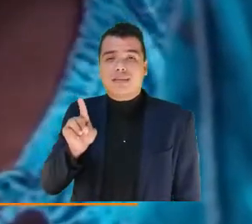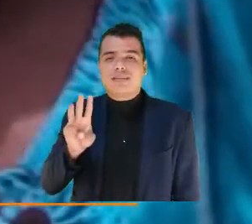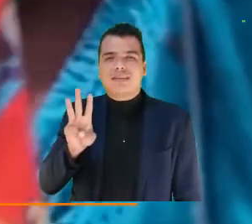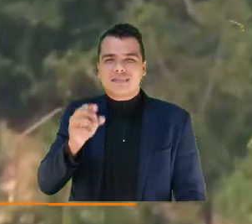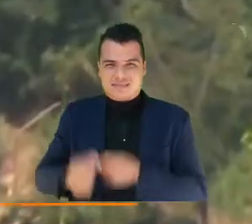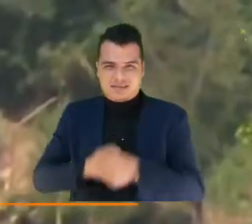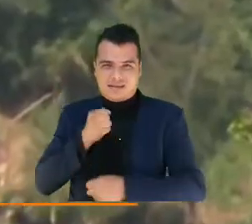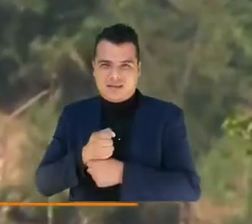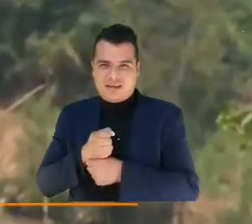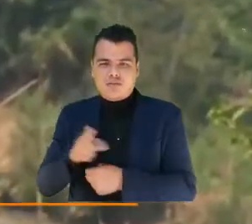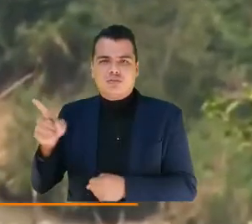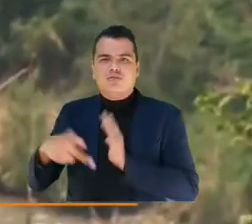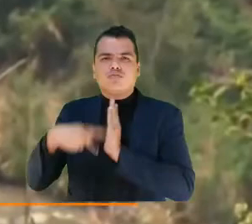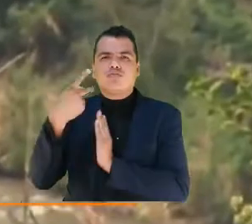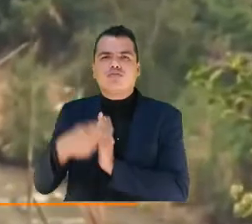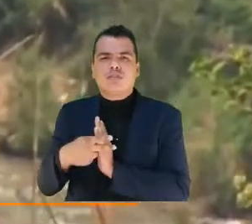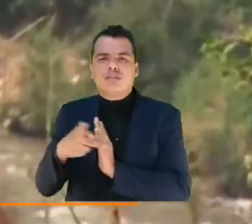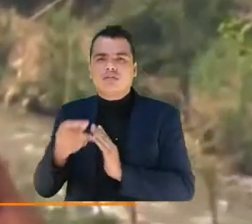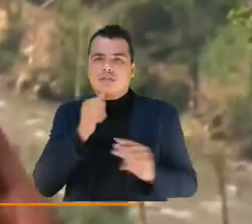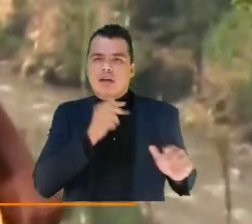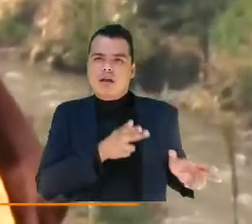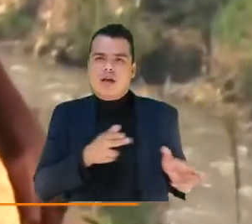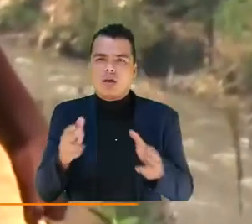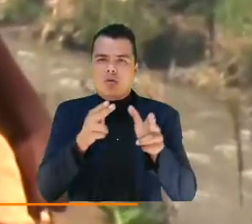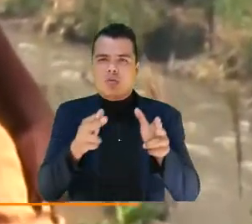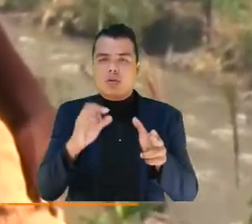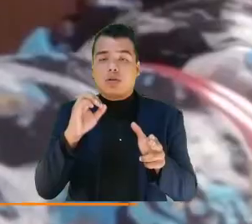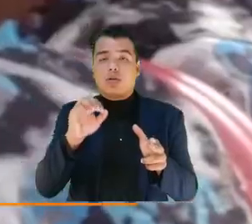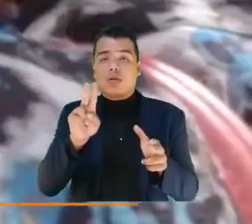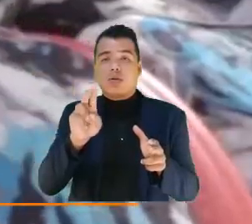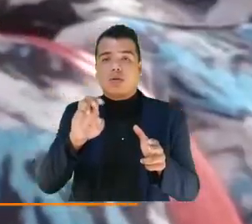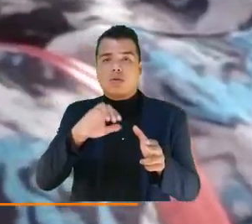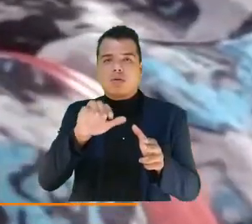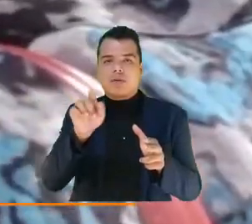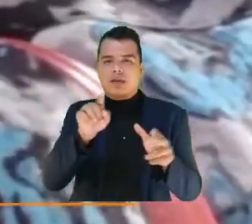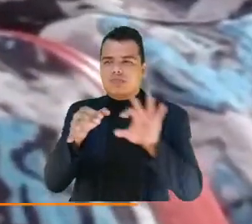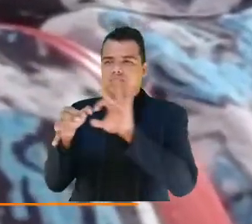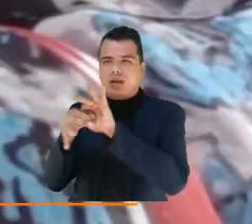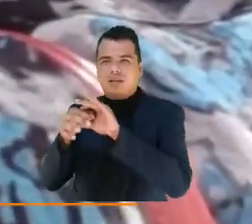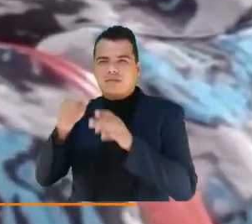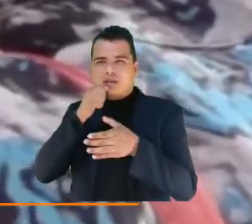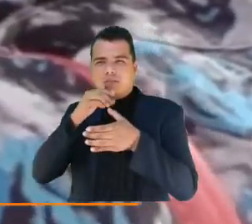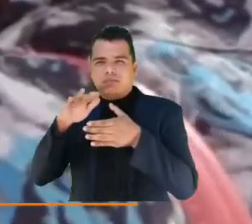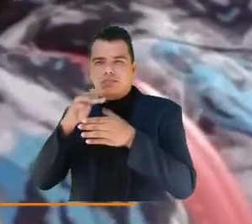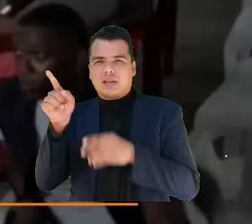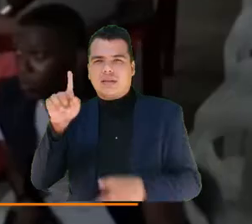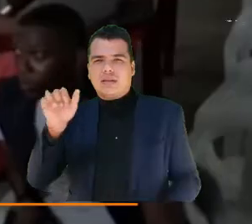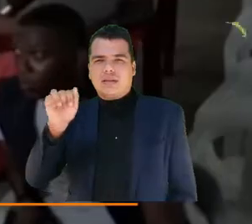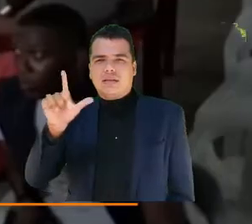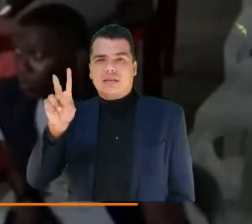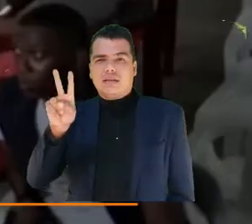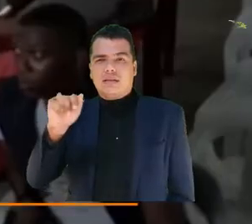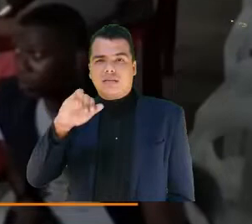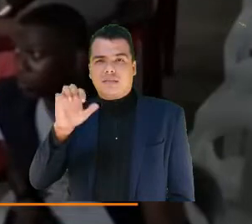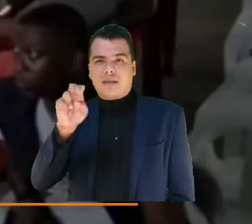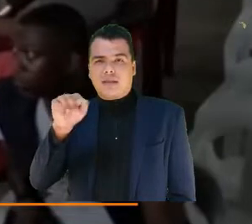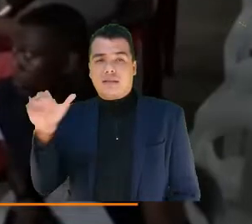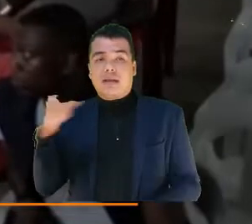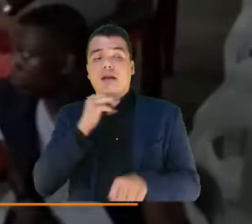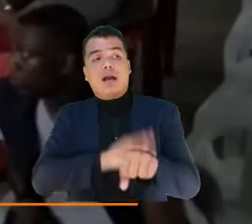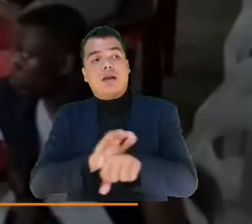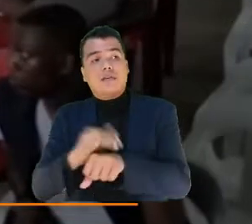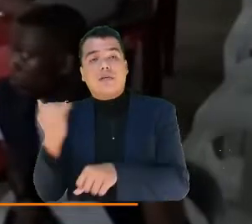llegó el proyecto de desviación de Río Vejas a la represa Salvadina, y la gente se organizó en la comunidad,